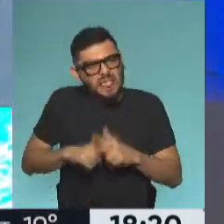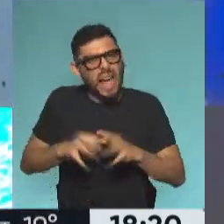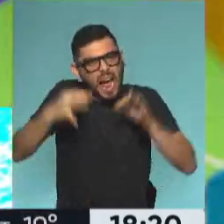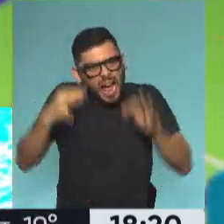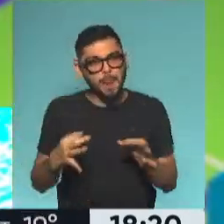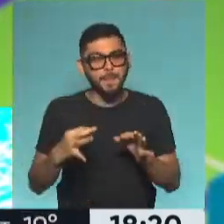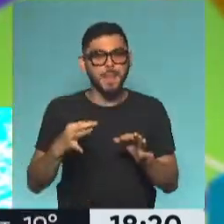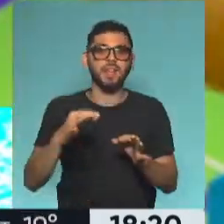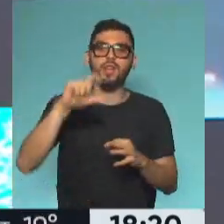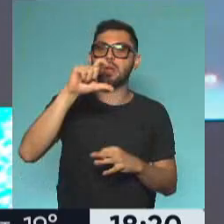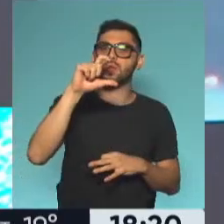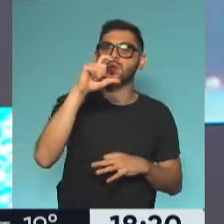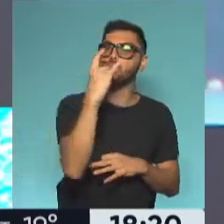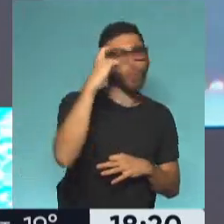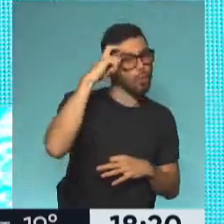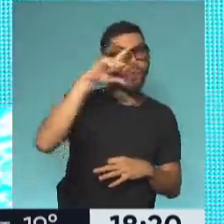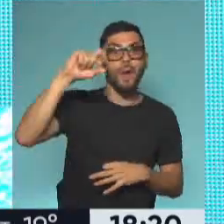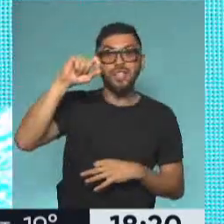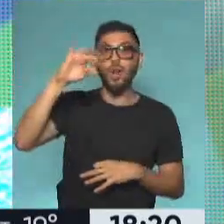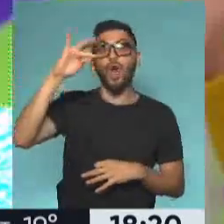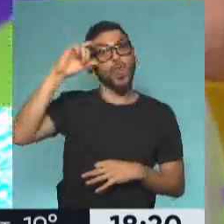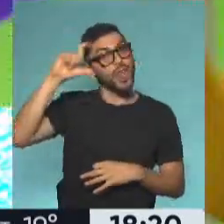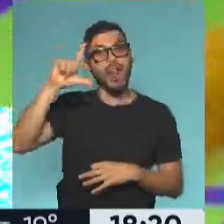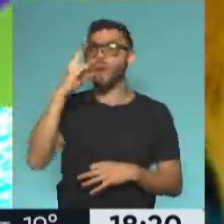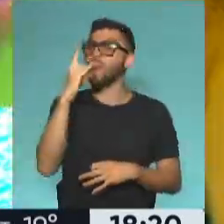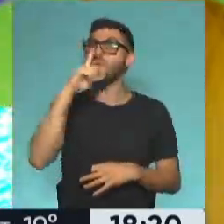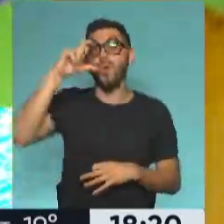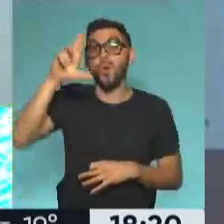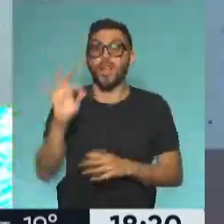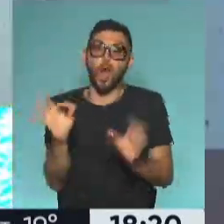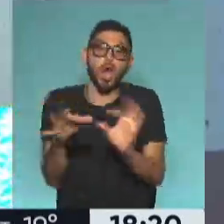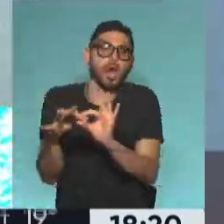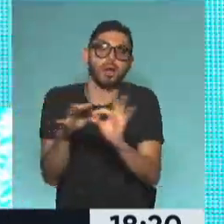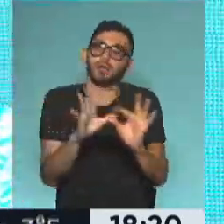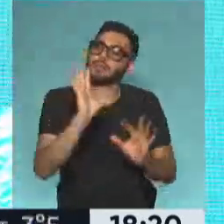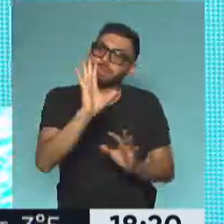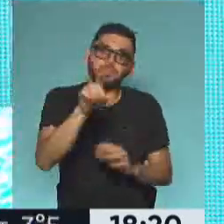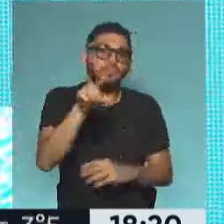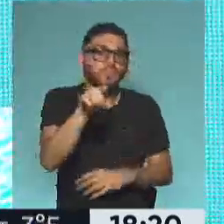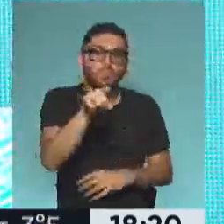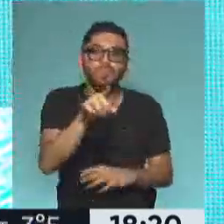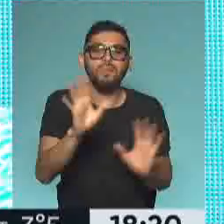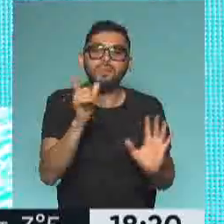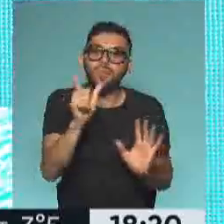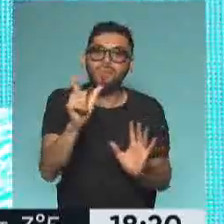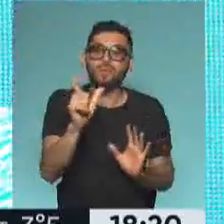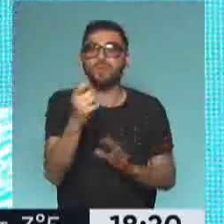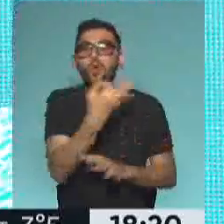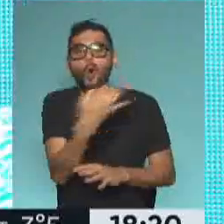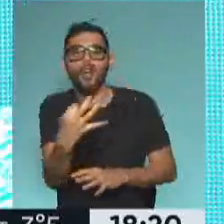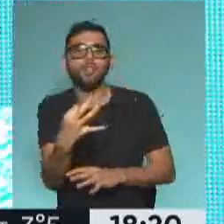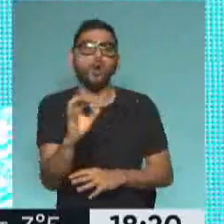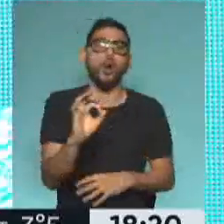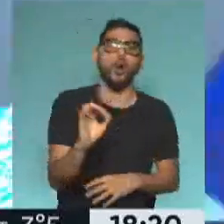útero. Espere. Yo no le digo nada. Que el útero forma parte usted, del útero. Francesca, usted lo único que va a decir es respuesta correcta